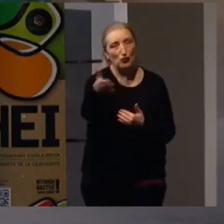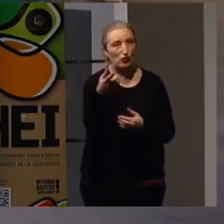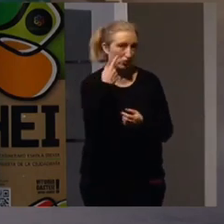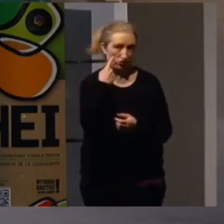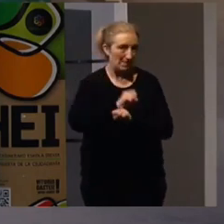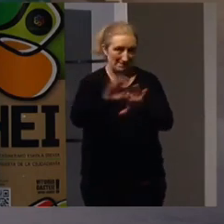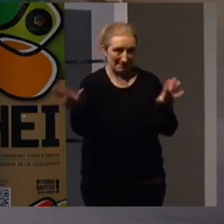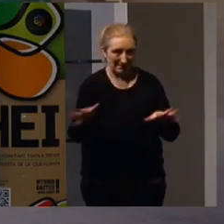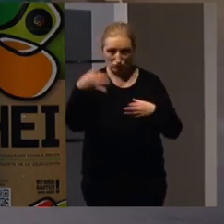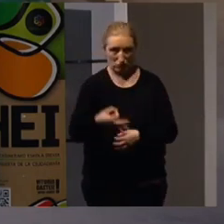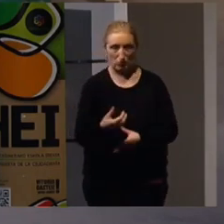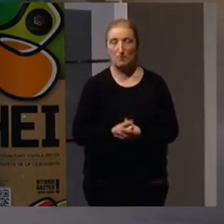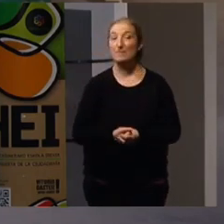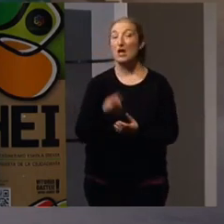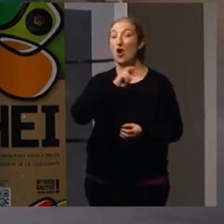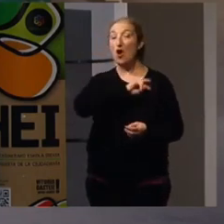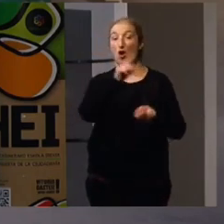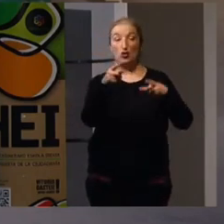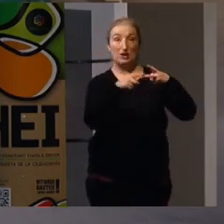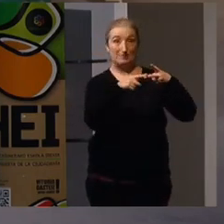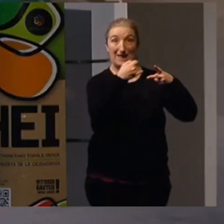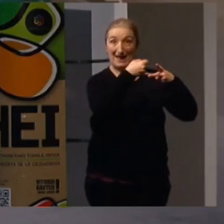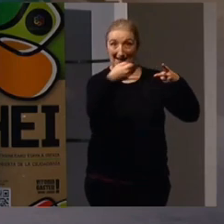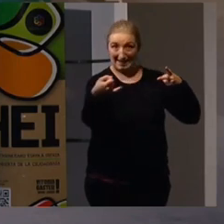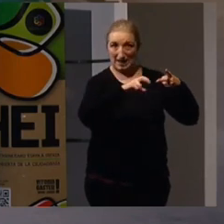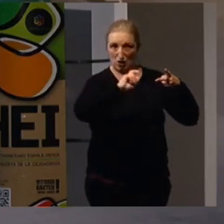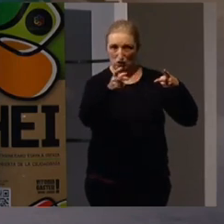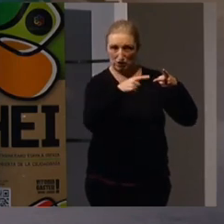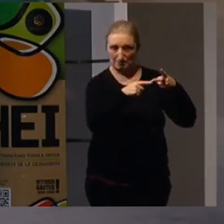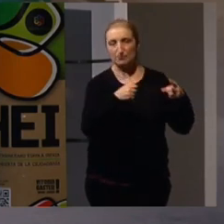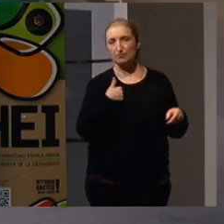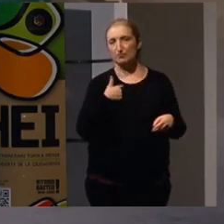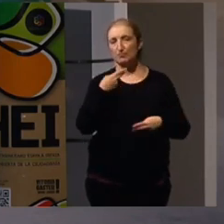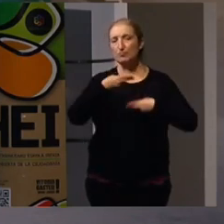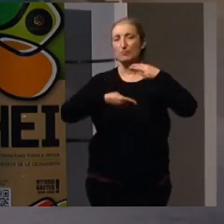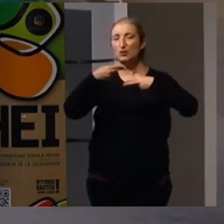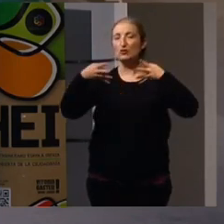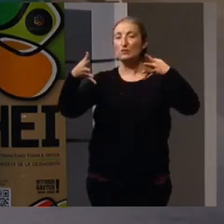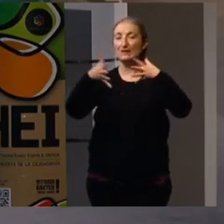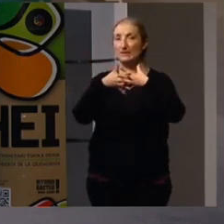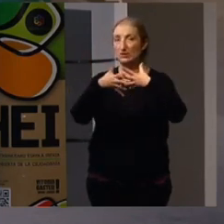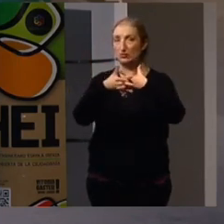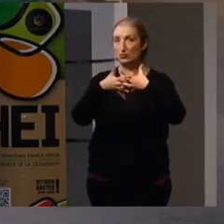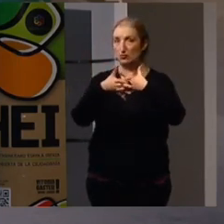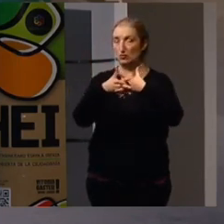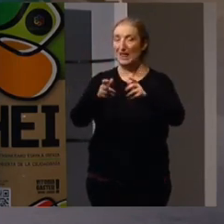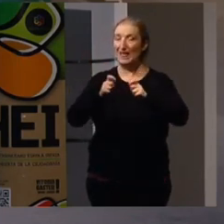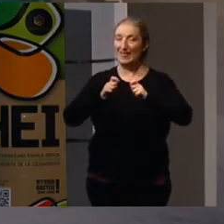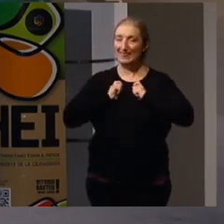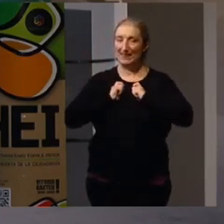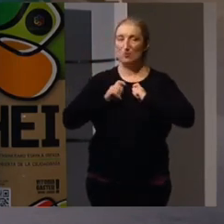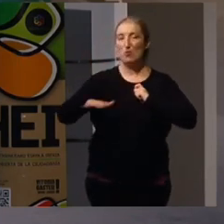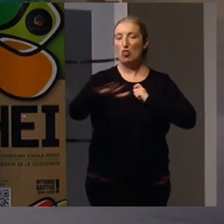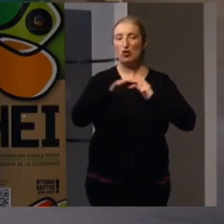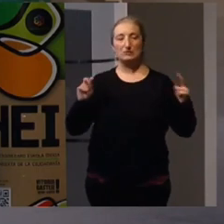¿vale? Otra de las líneas que tenemos, otra de las líneas que planteamos, es la necesidad de construir infraestructuras que sirvan de espacios de